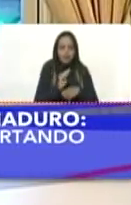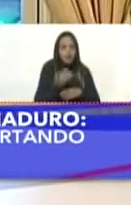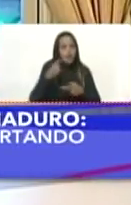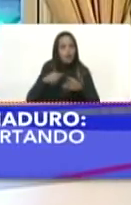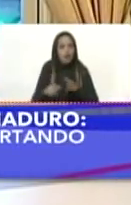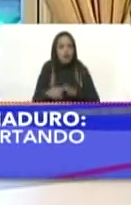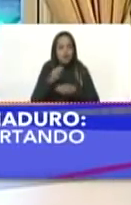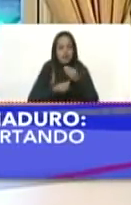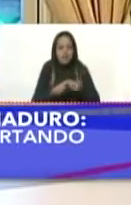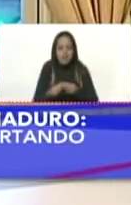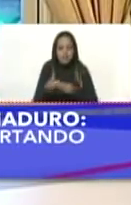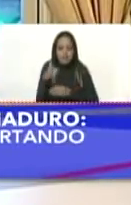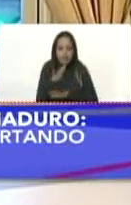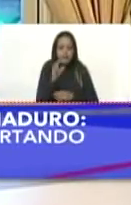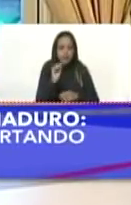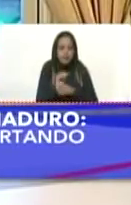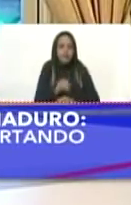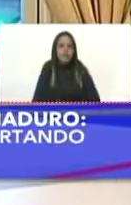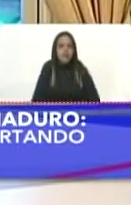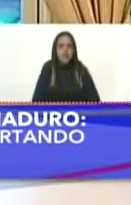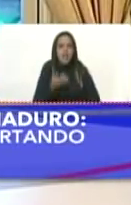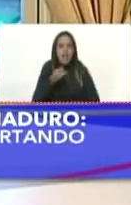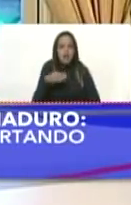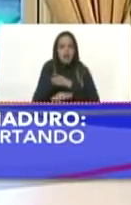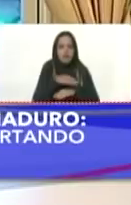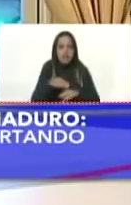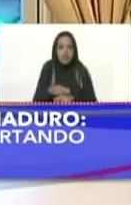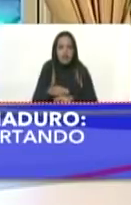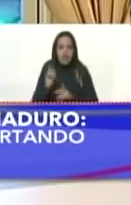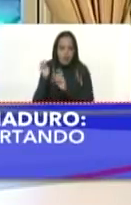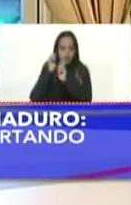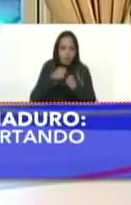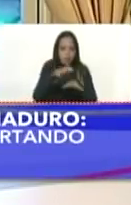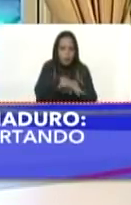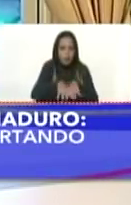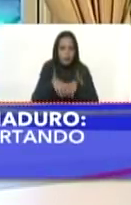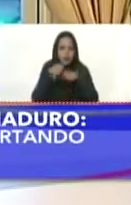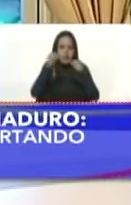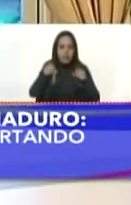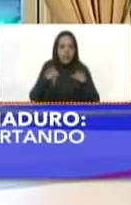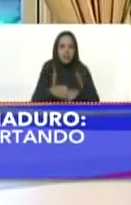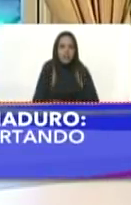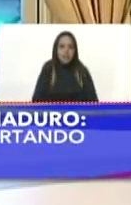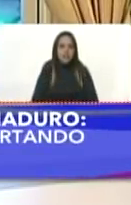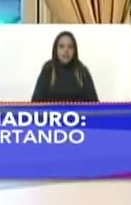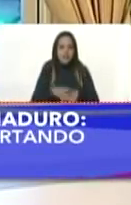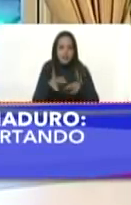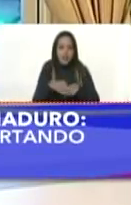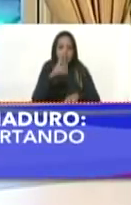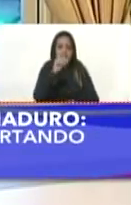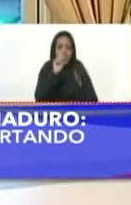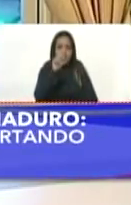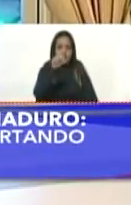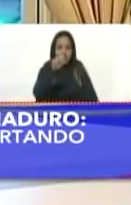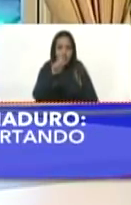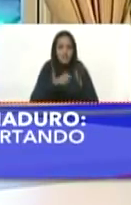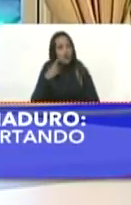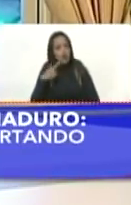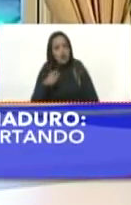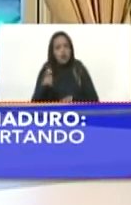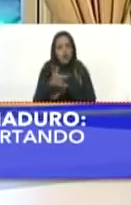Allá está nuestro ministro del Poder Popular para la Pesca y Acuicultura, Dante Rivas. Está nuestro querido compañero gobernador